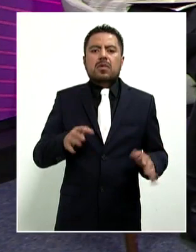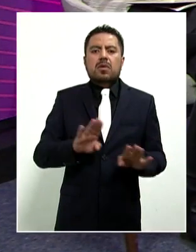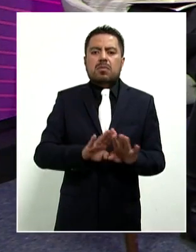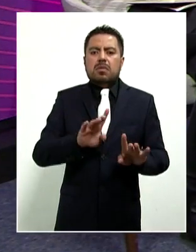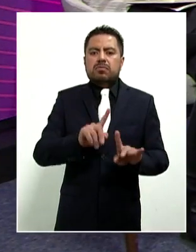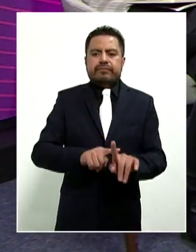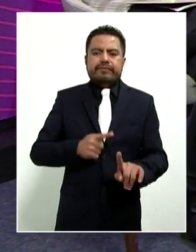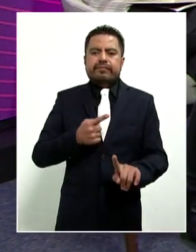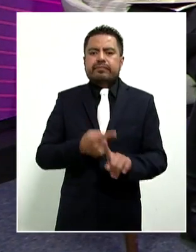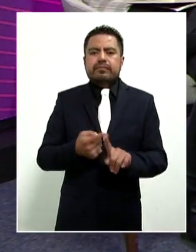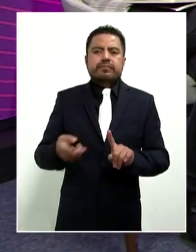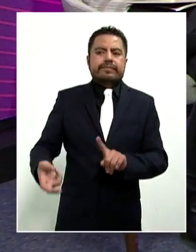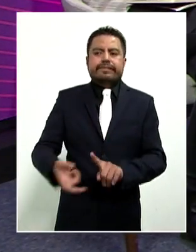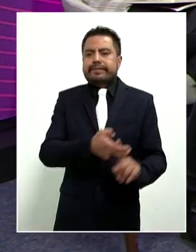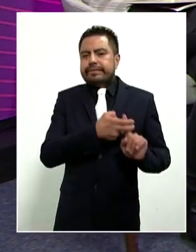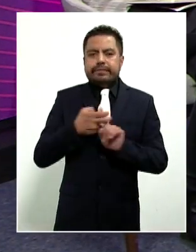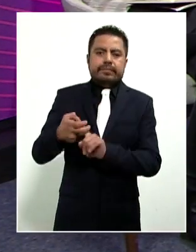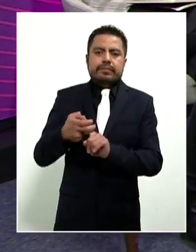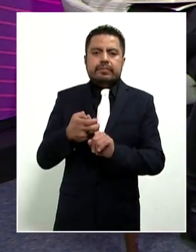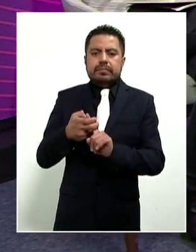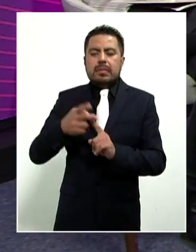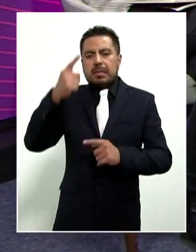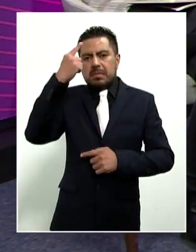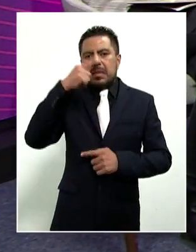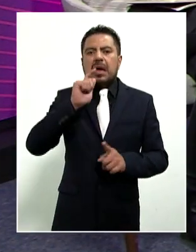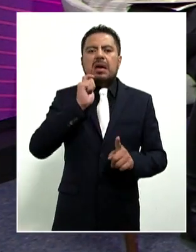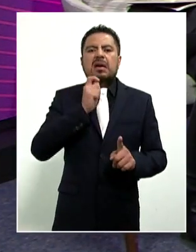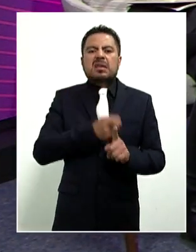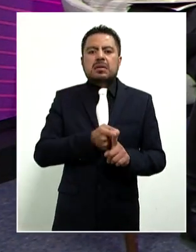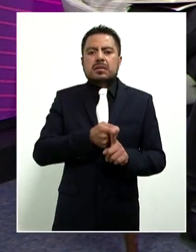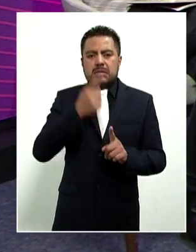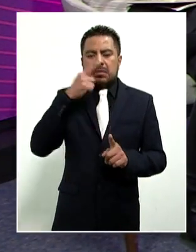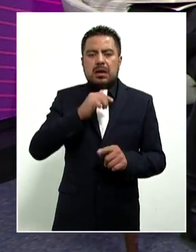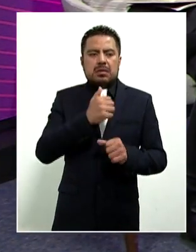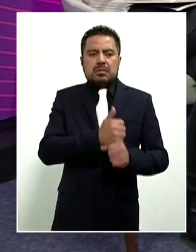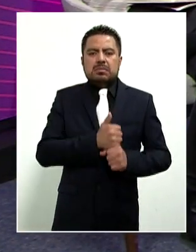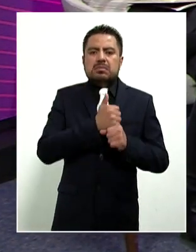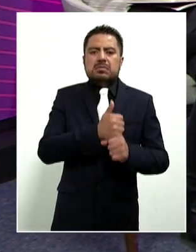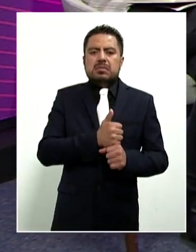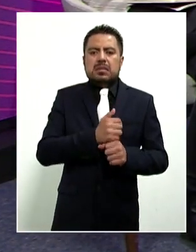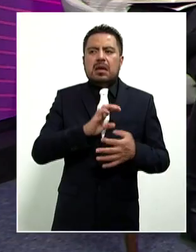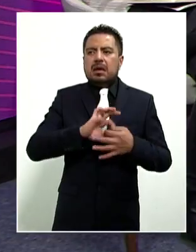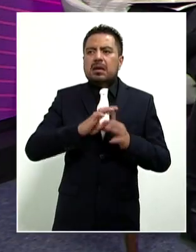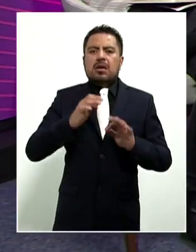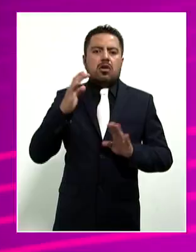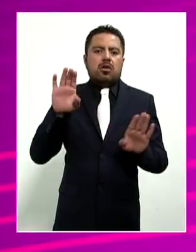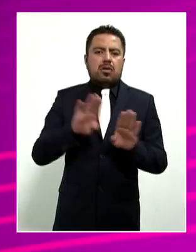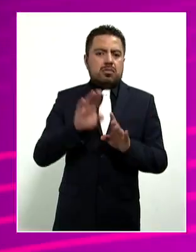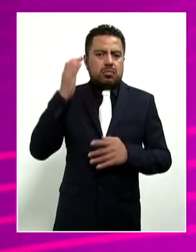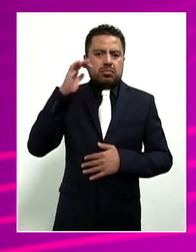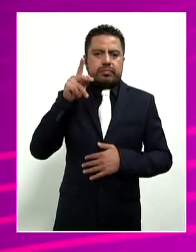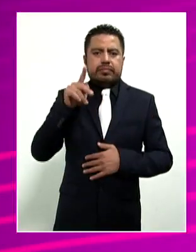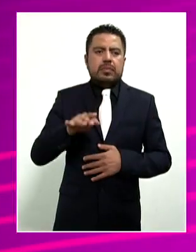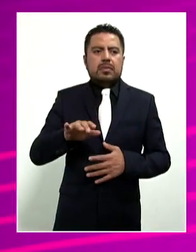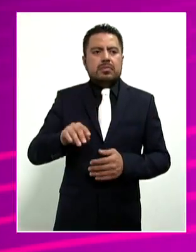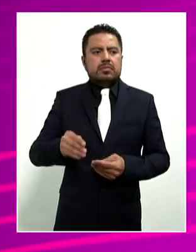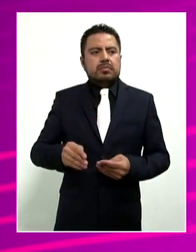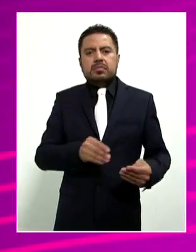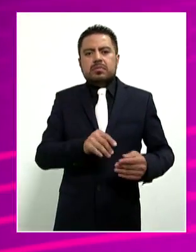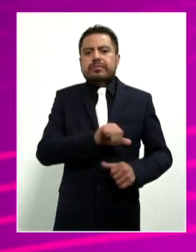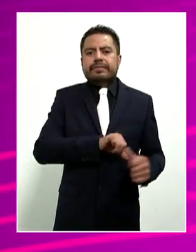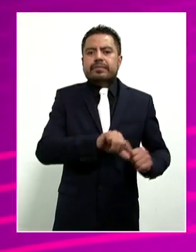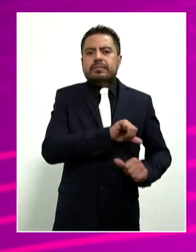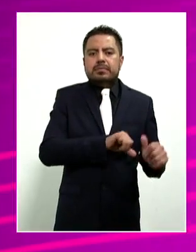violando, secuestrando para esclavitud sexual, básicamente. Y también la